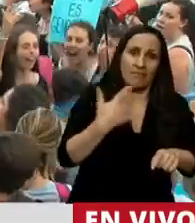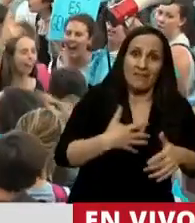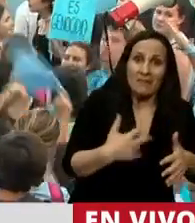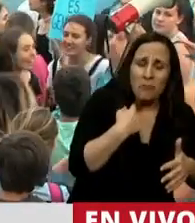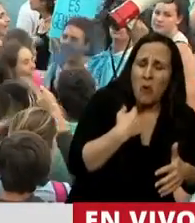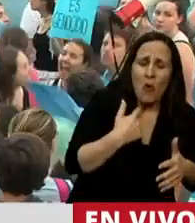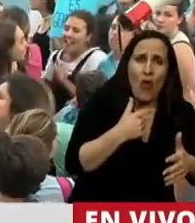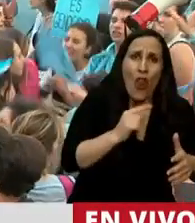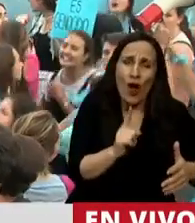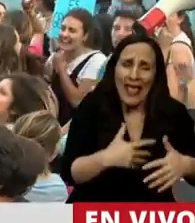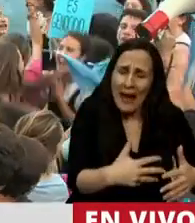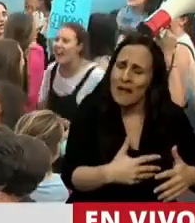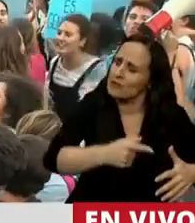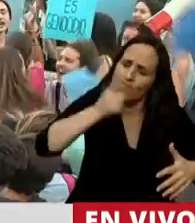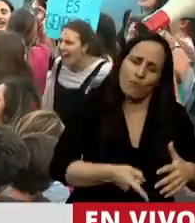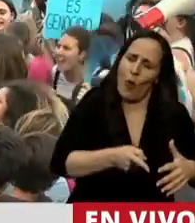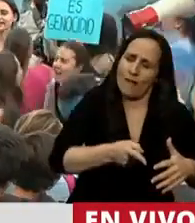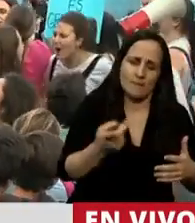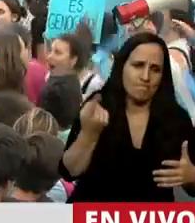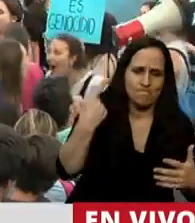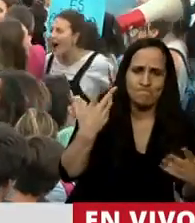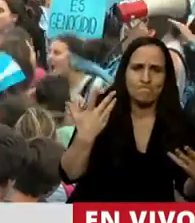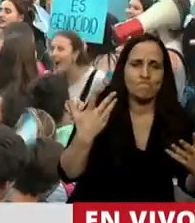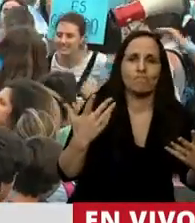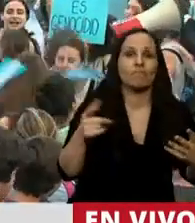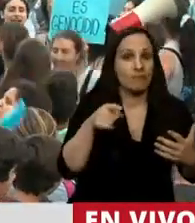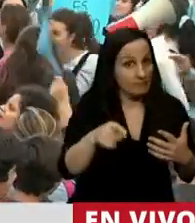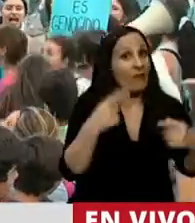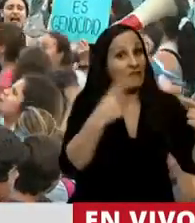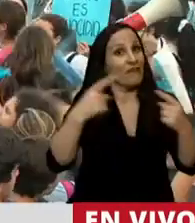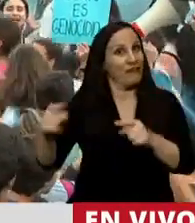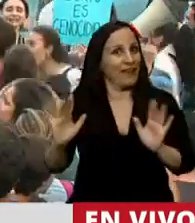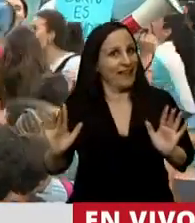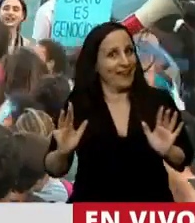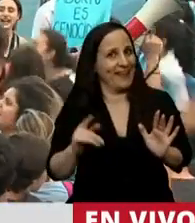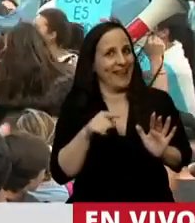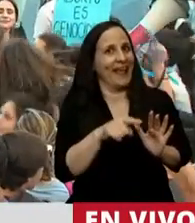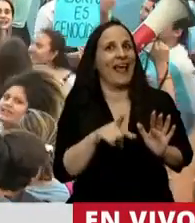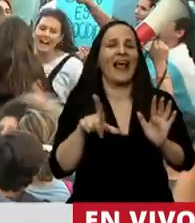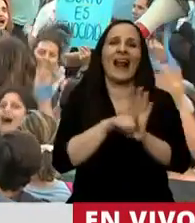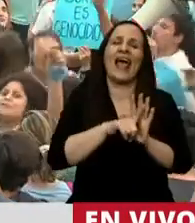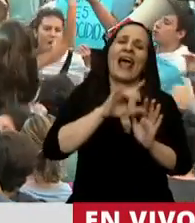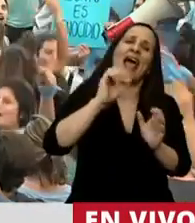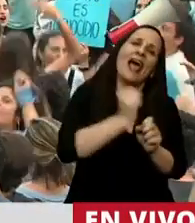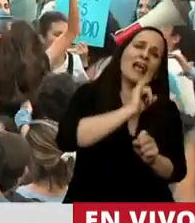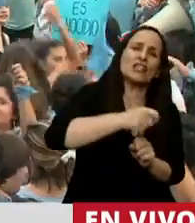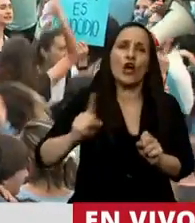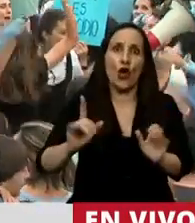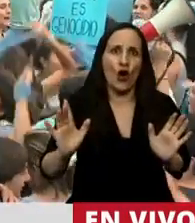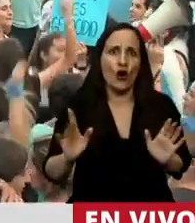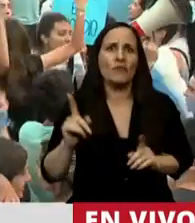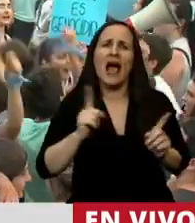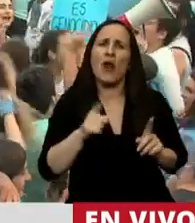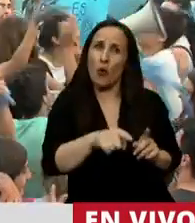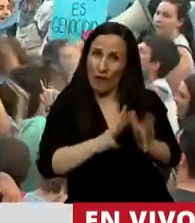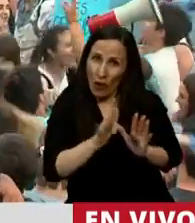deseados. Y ahí sí, claro que sí, hay una diferencia entre aprobar o no aprobar esta ley. Algunos hasta militaron la